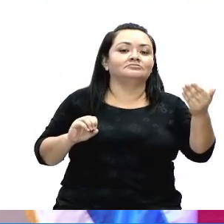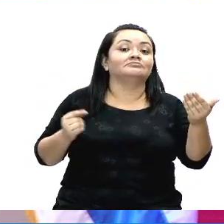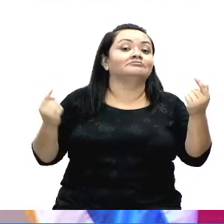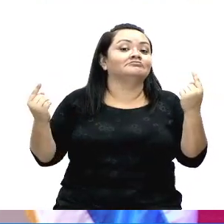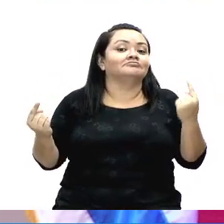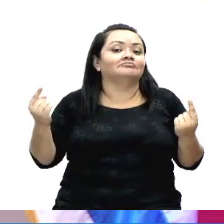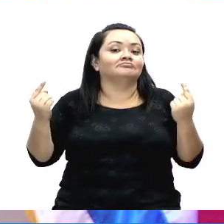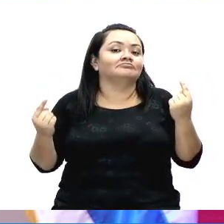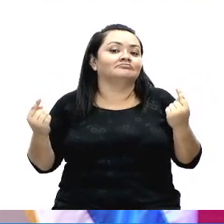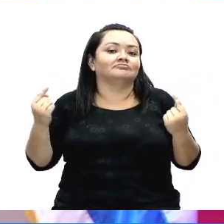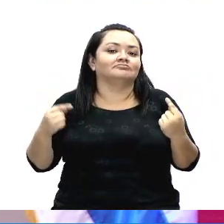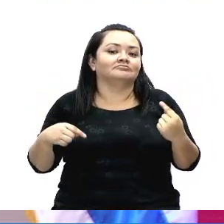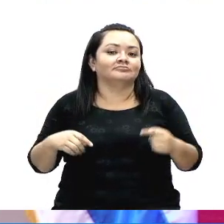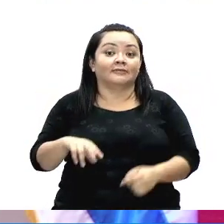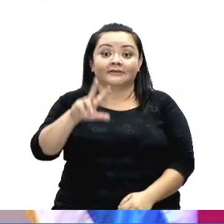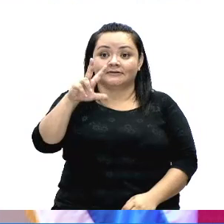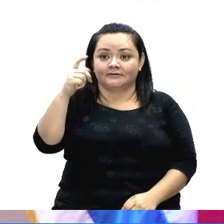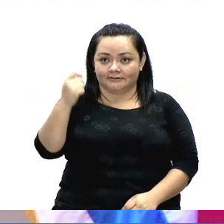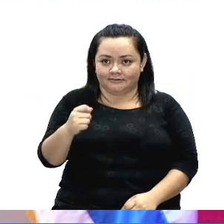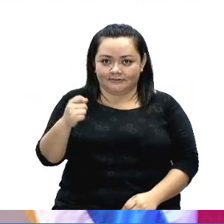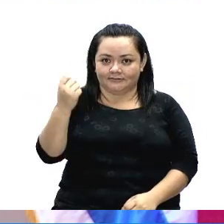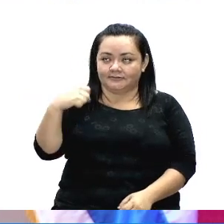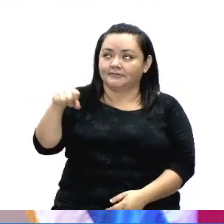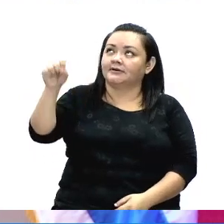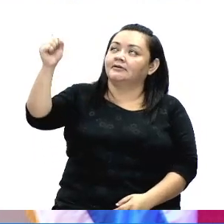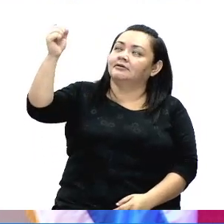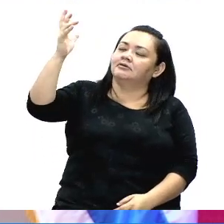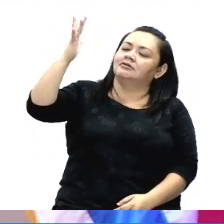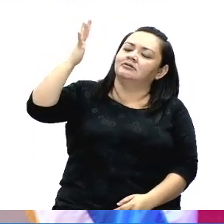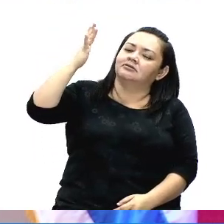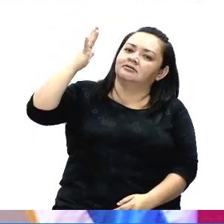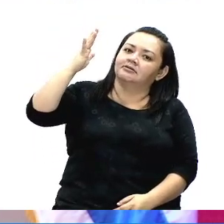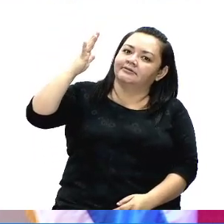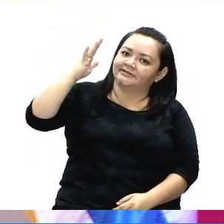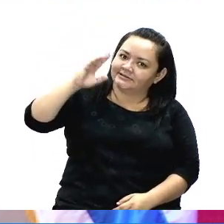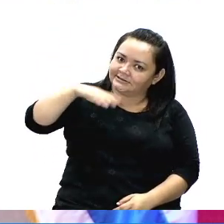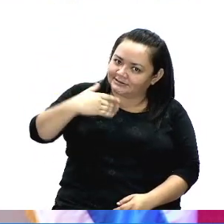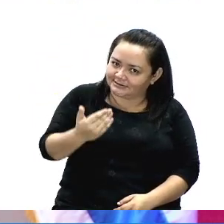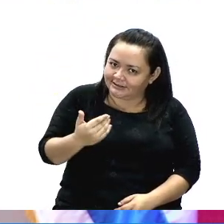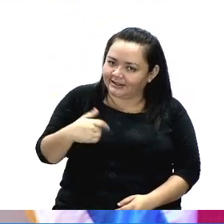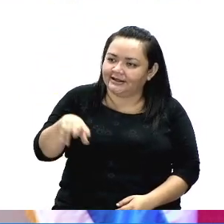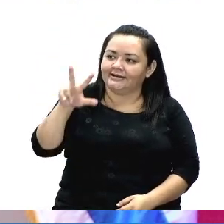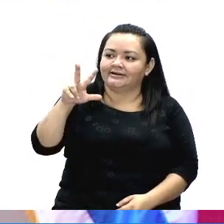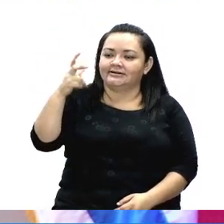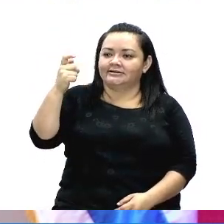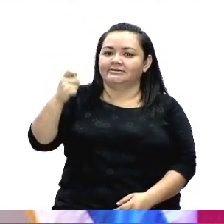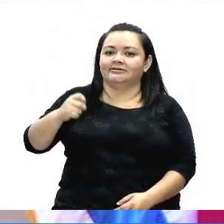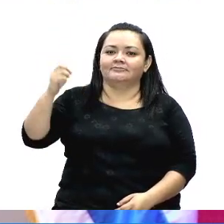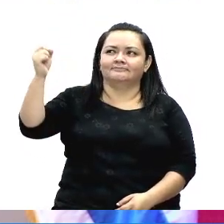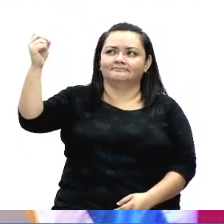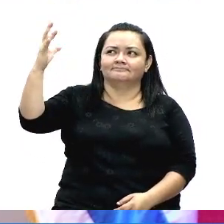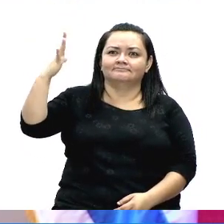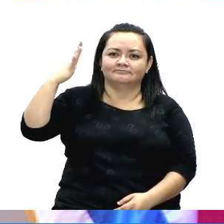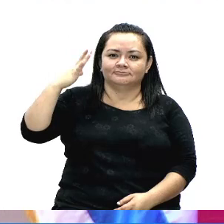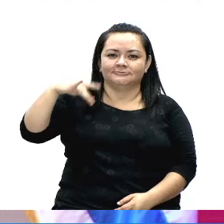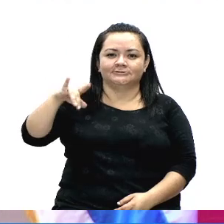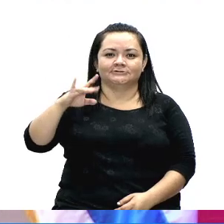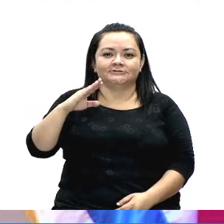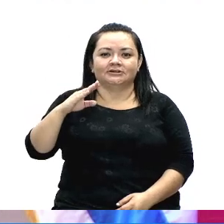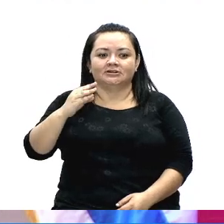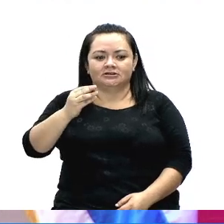después de tres meses bajo el sol después de tres meses sin una comida